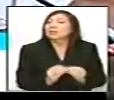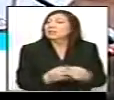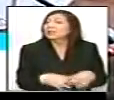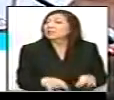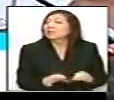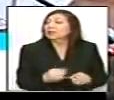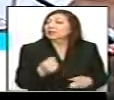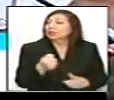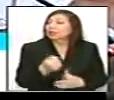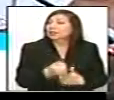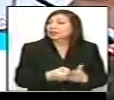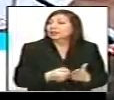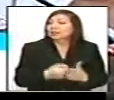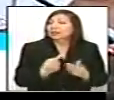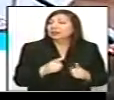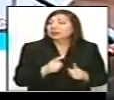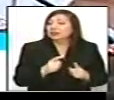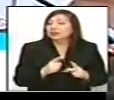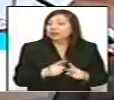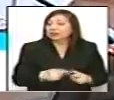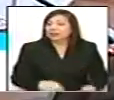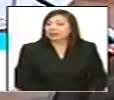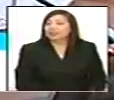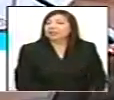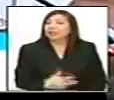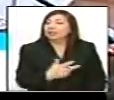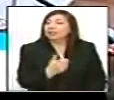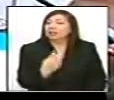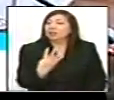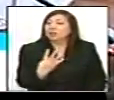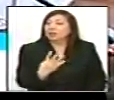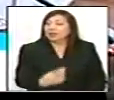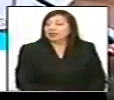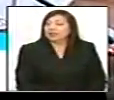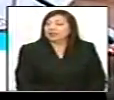importante que combate la pobreza, de acuerdo a la decisión